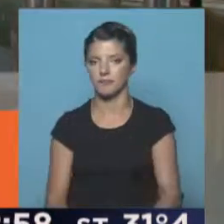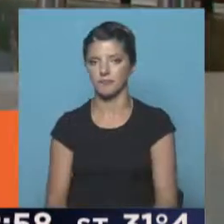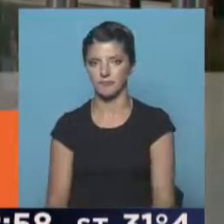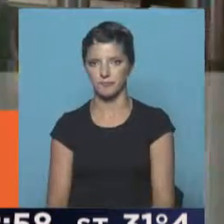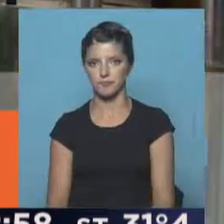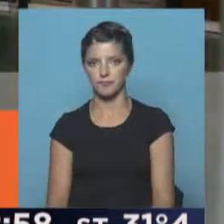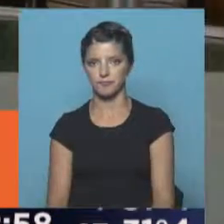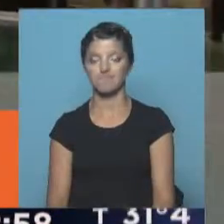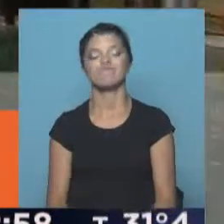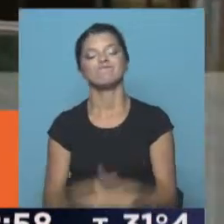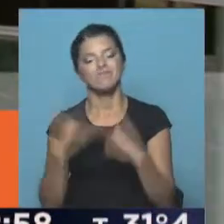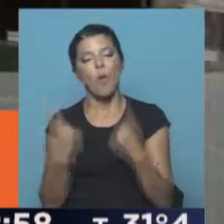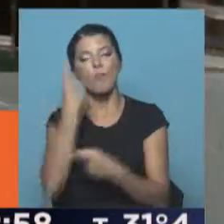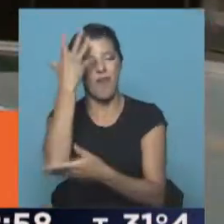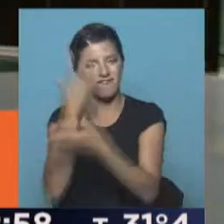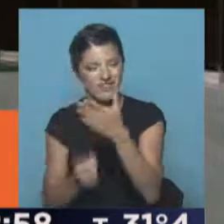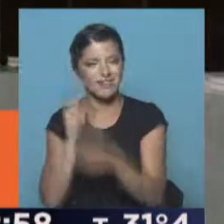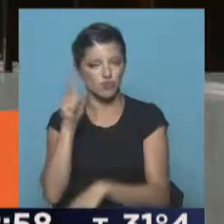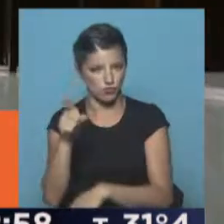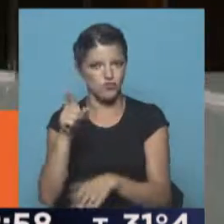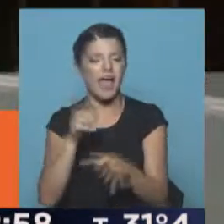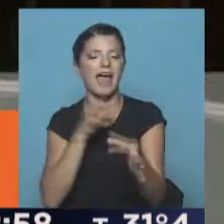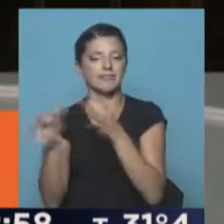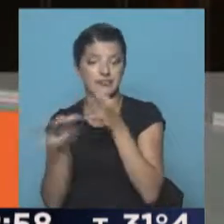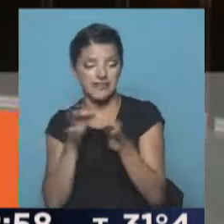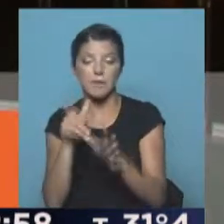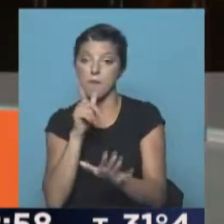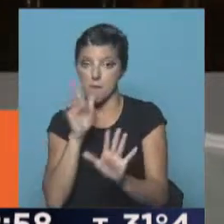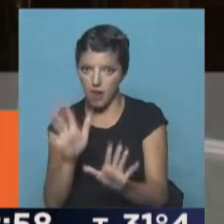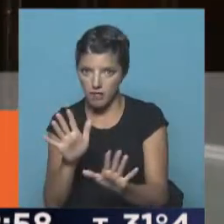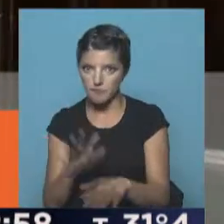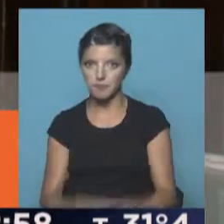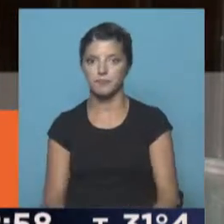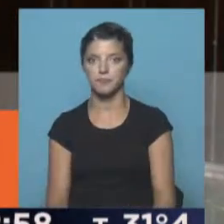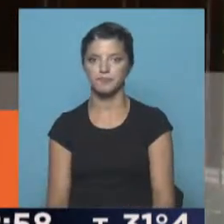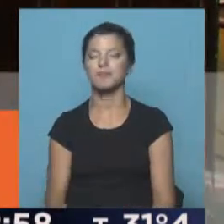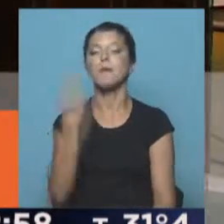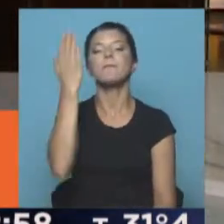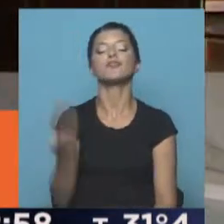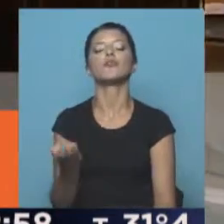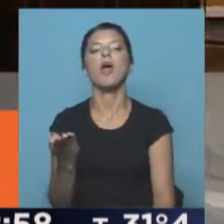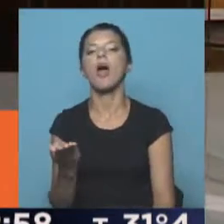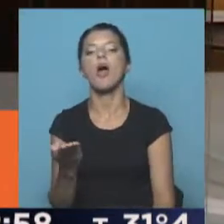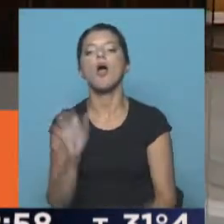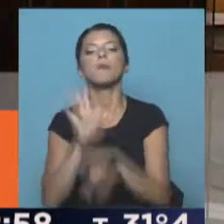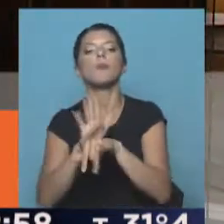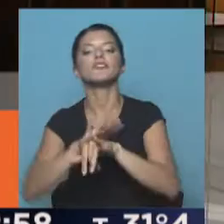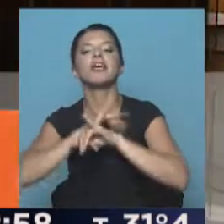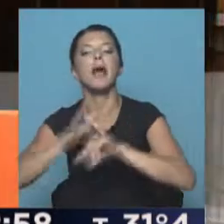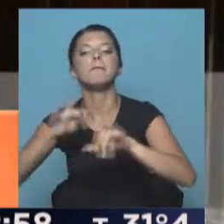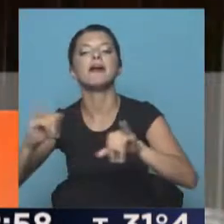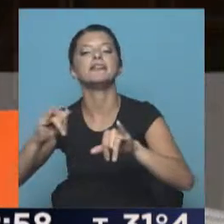uno de los errores estratégicos que habría que señalar de la campaña del referéndum es que Renzi la planteó prácticamente como una campaña